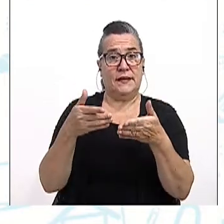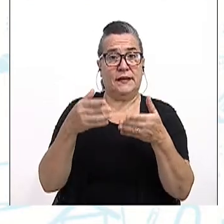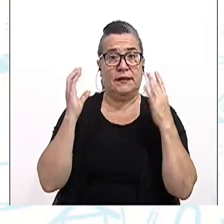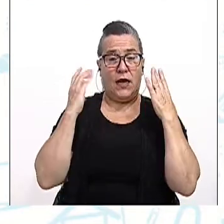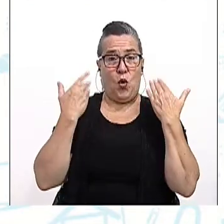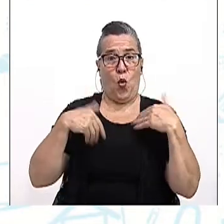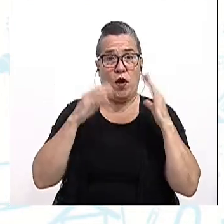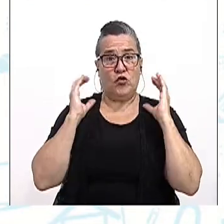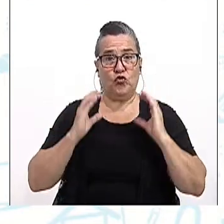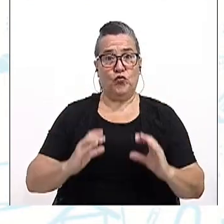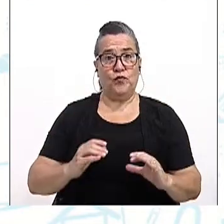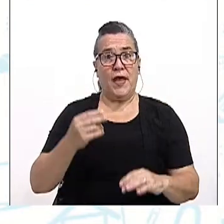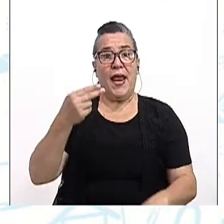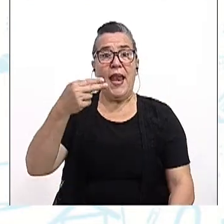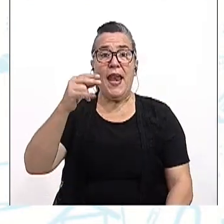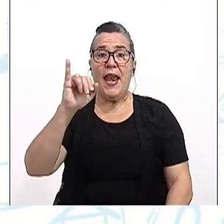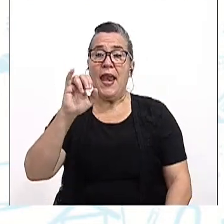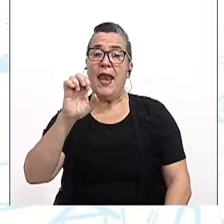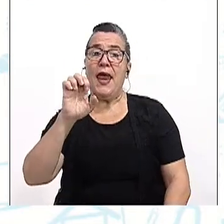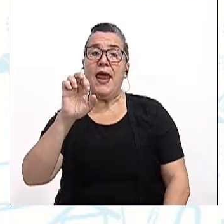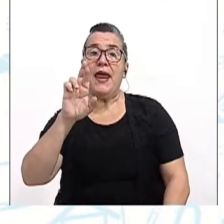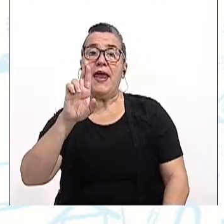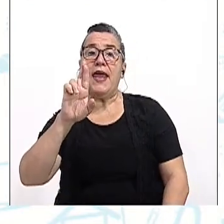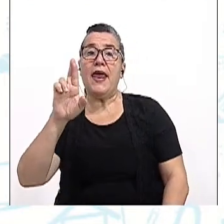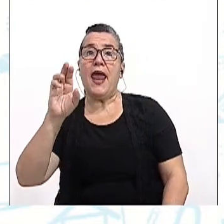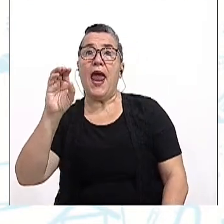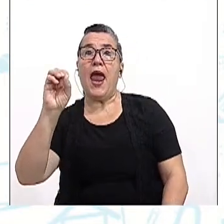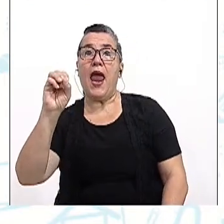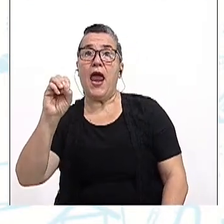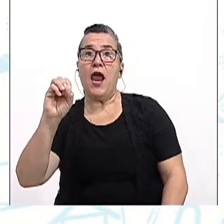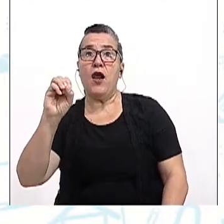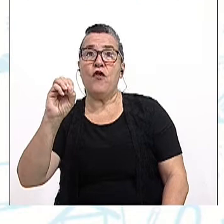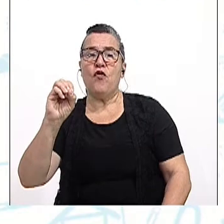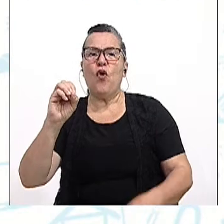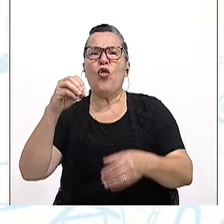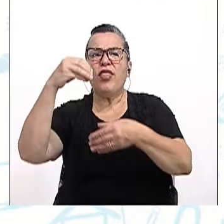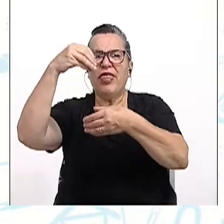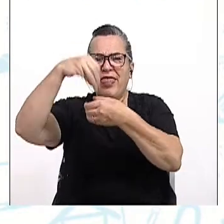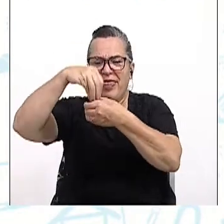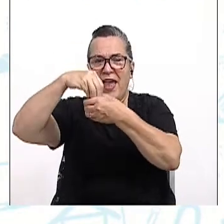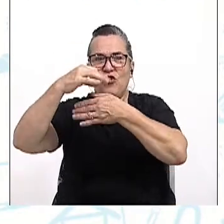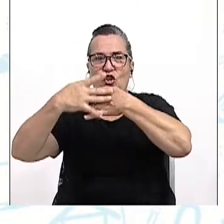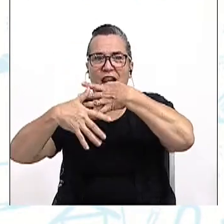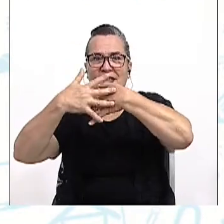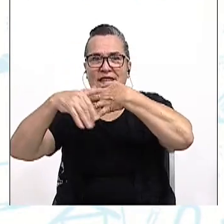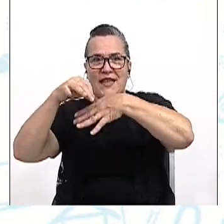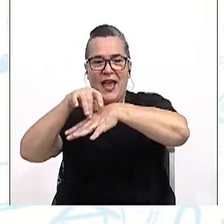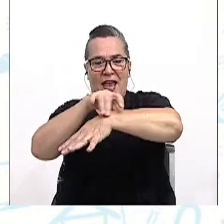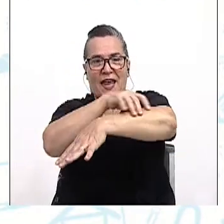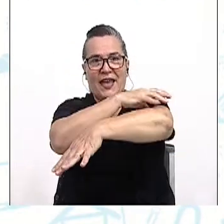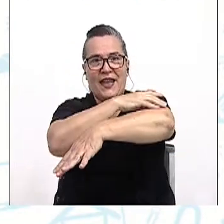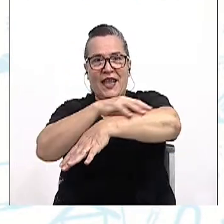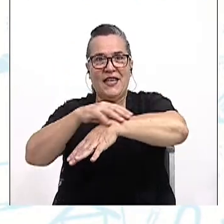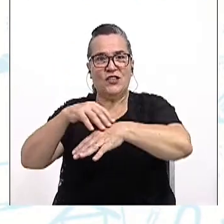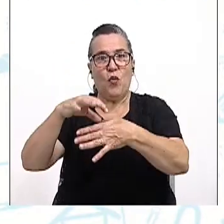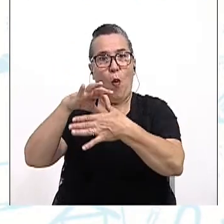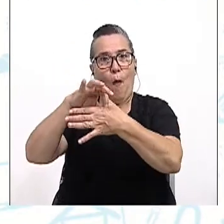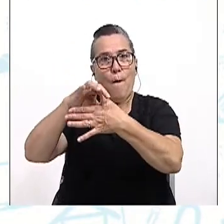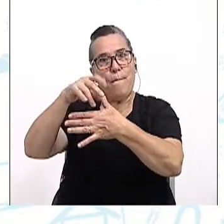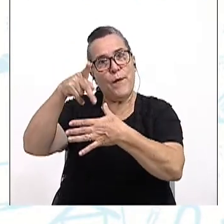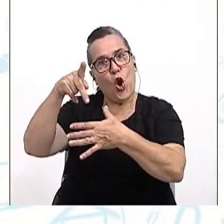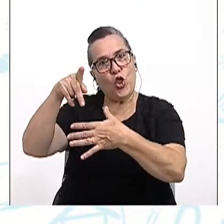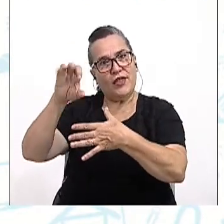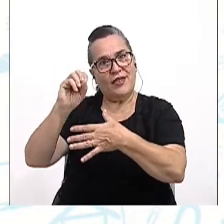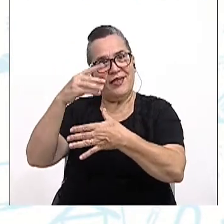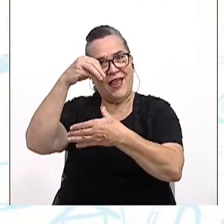organismo es el hierro. Es un elemento importante en la hemoglobina, que es una de las proteínas que está presente en la sangre.